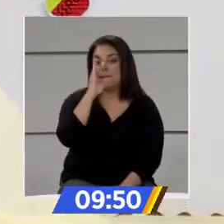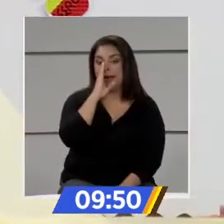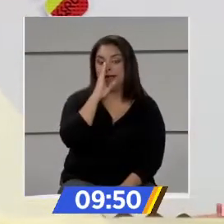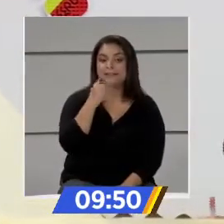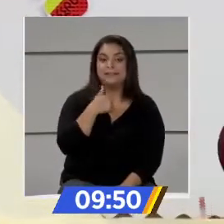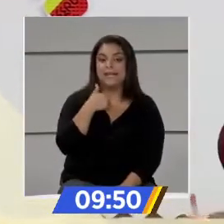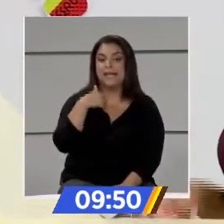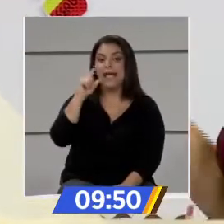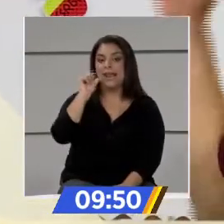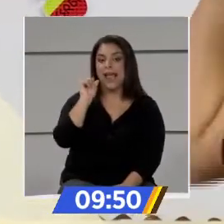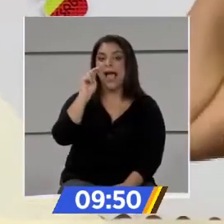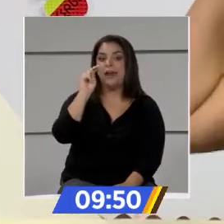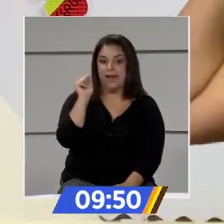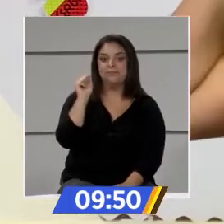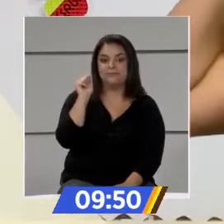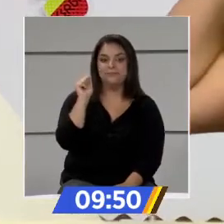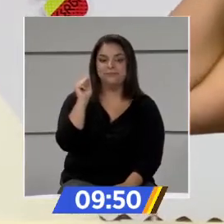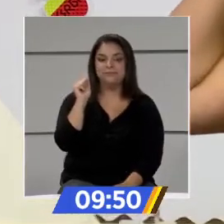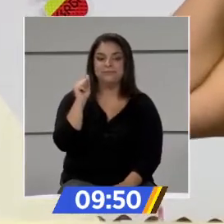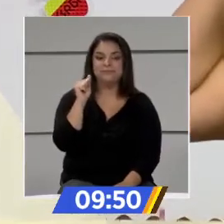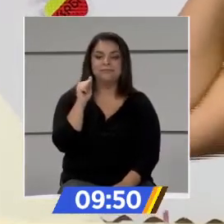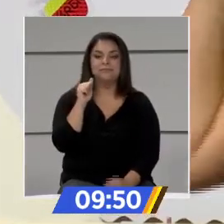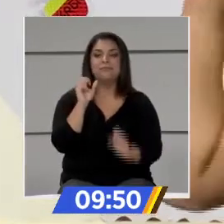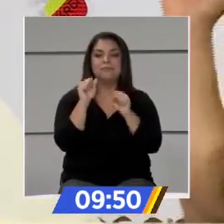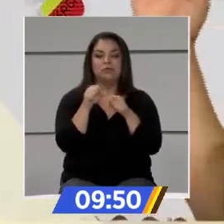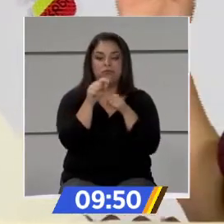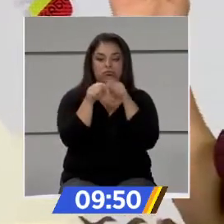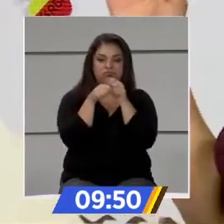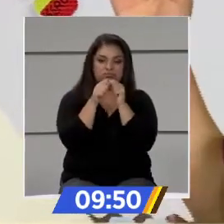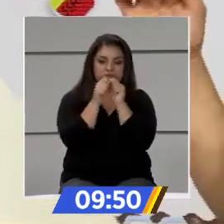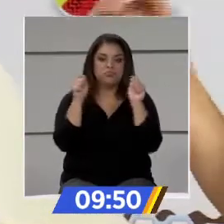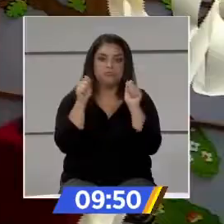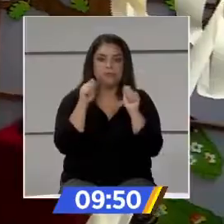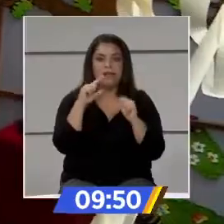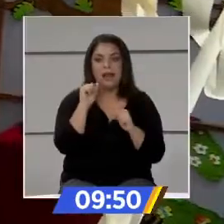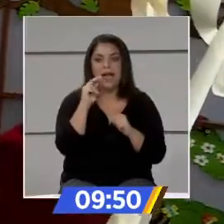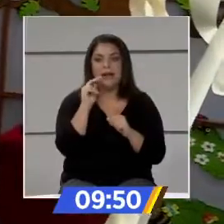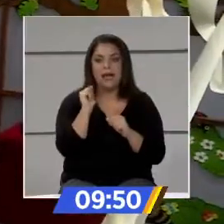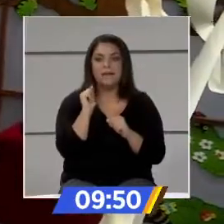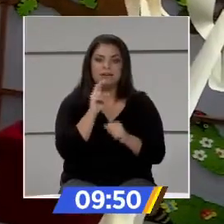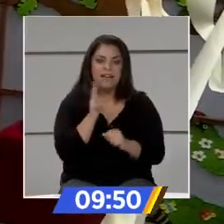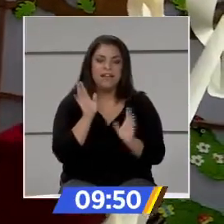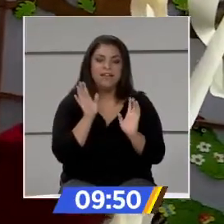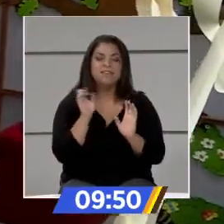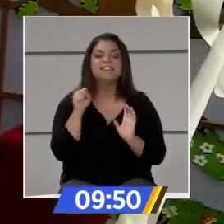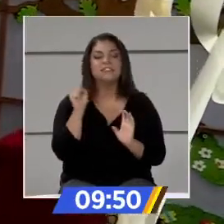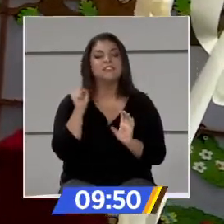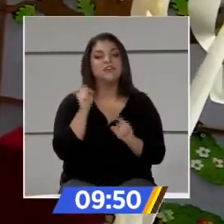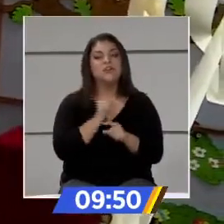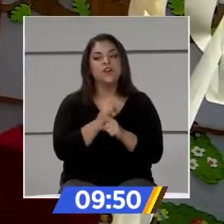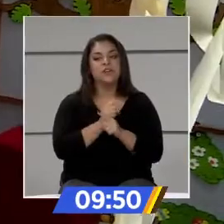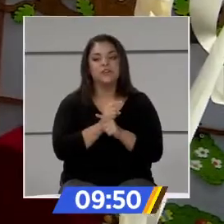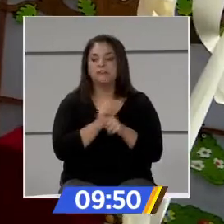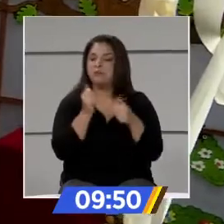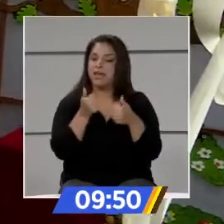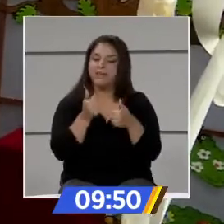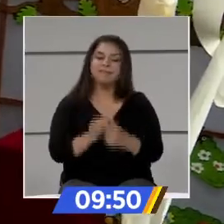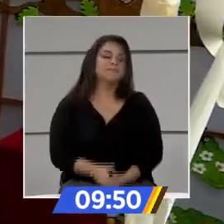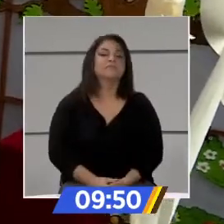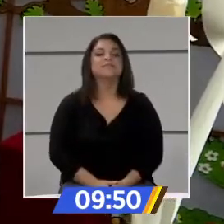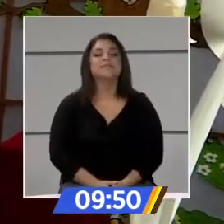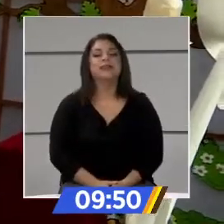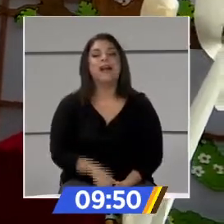lana, ajá, con la que hagan algunas cositas, hacen como un pomponcito de lana. Ah, sí, también. ¿Verdad? Exactamente. Súper genial. Entonces